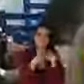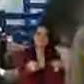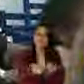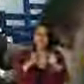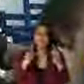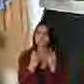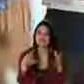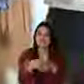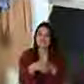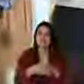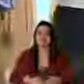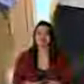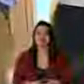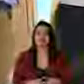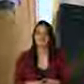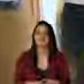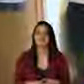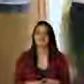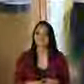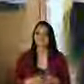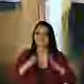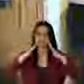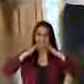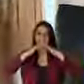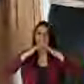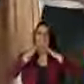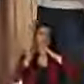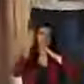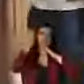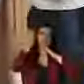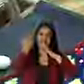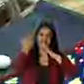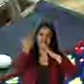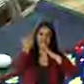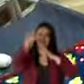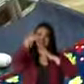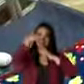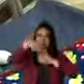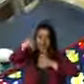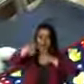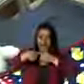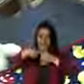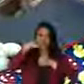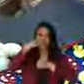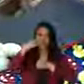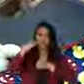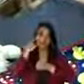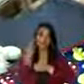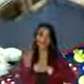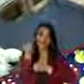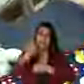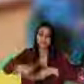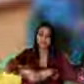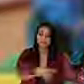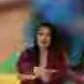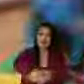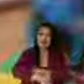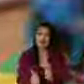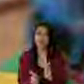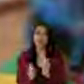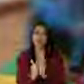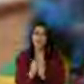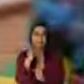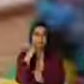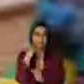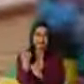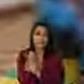de la familia. Implementado en una casa patrimonial, este Guagua Centro permite que los niños que antes se encontraban en las calles laborando